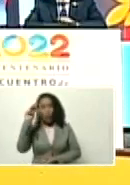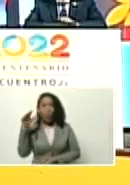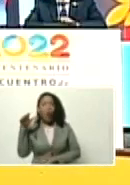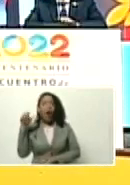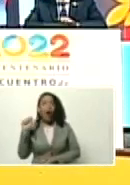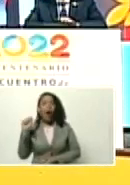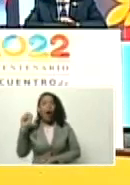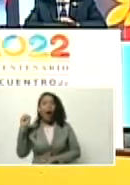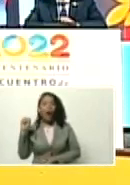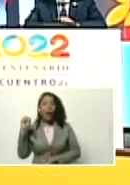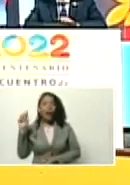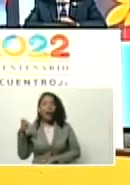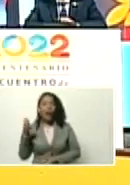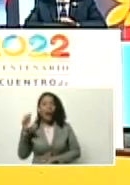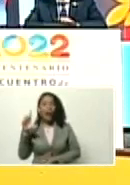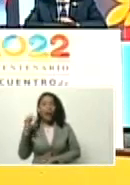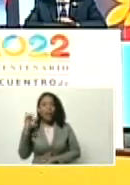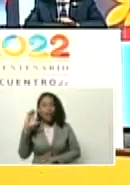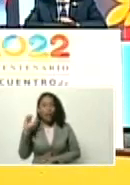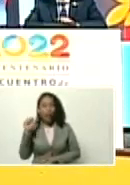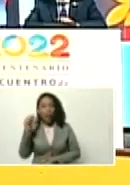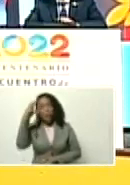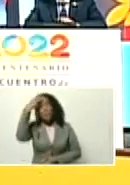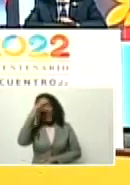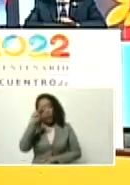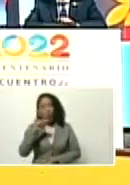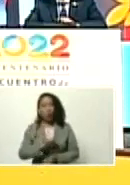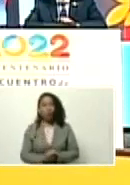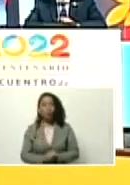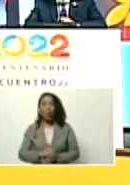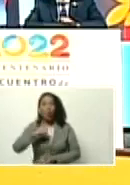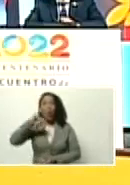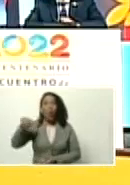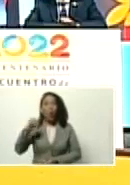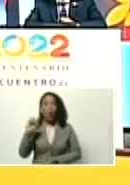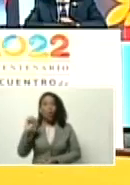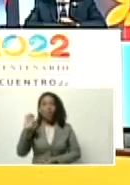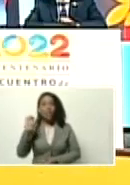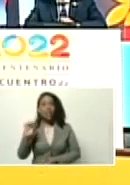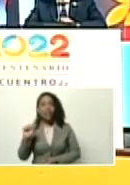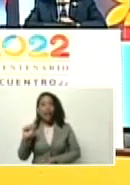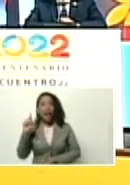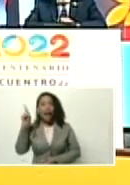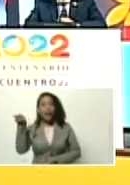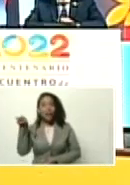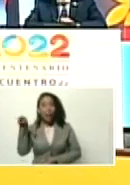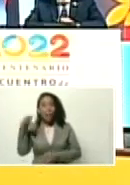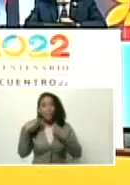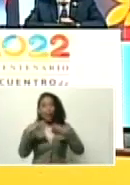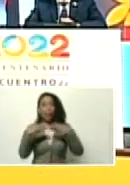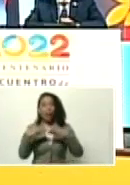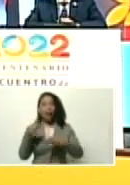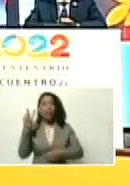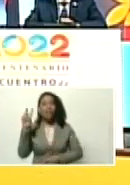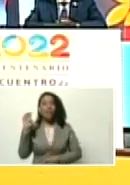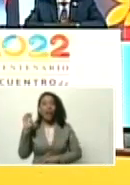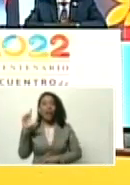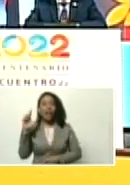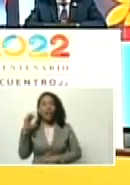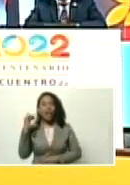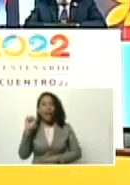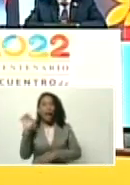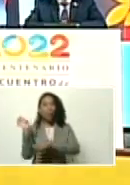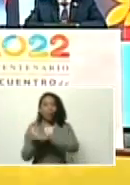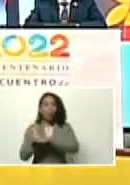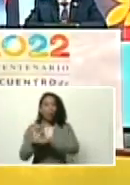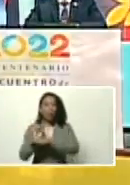Angélica Juárez, México, José Álvaro, Panamá, Valeria Coronel, Ecuador, Rafael